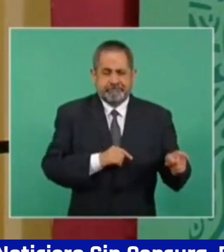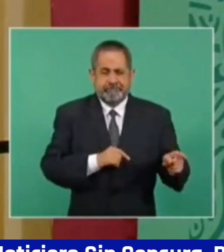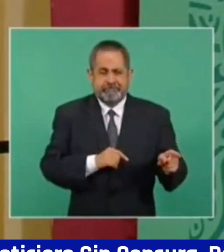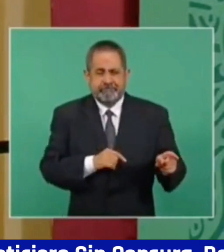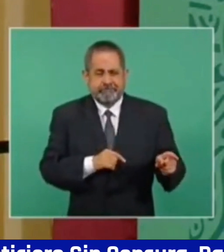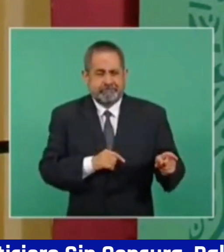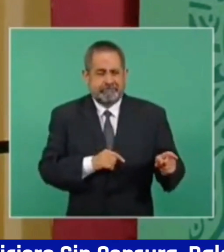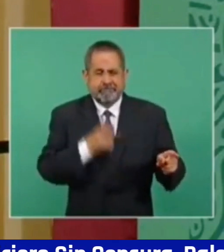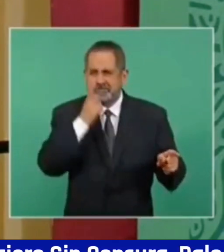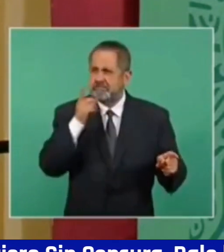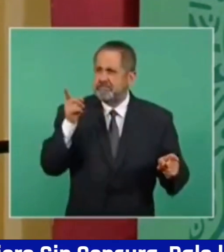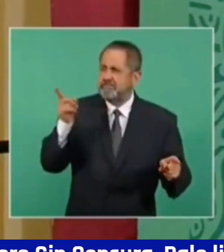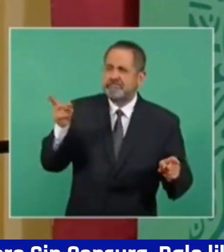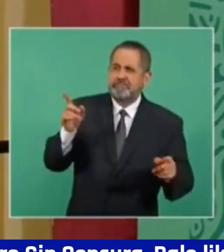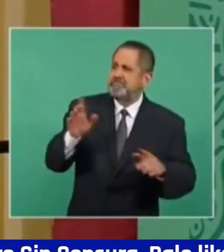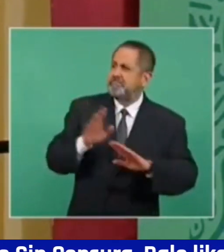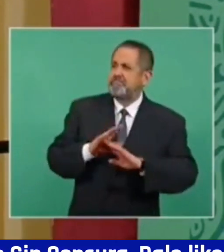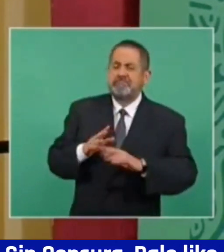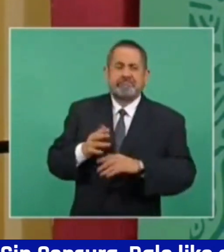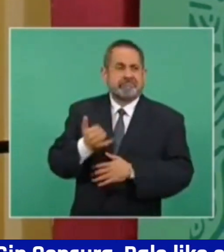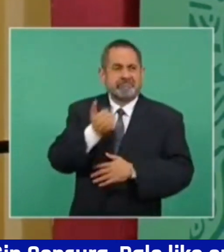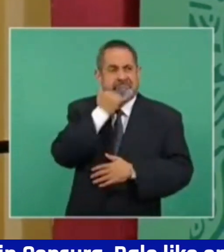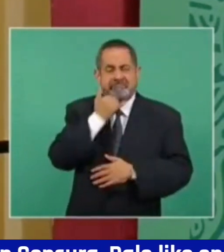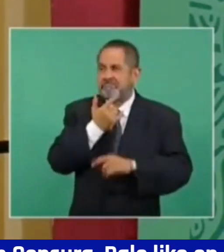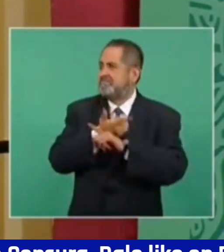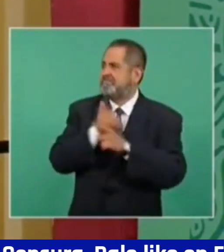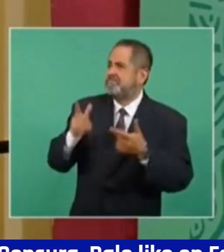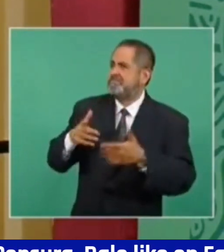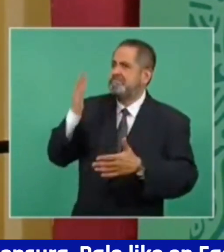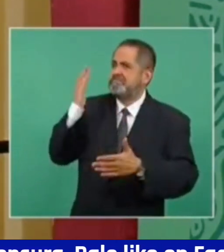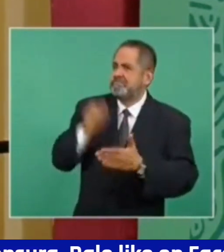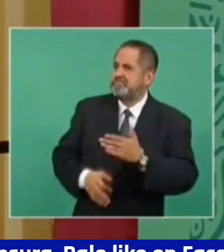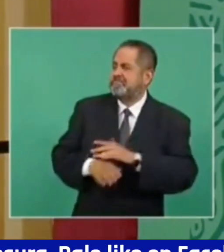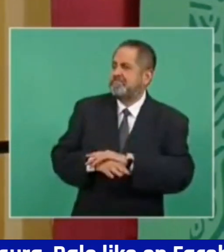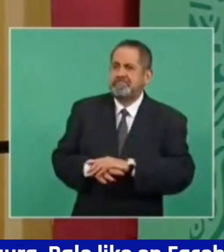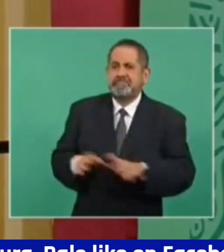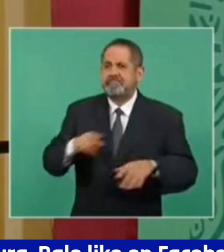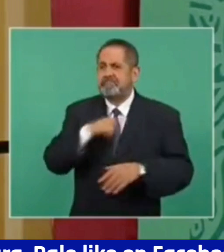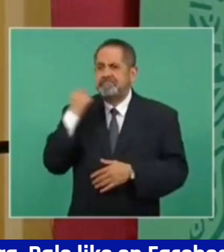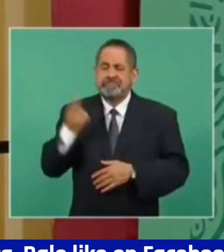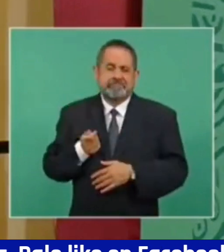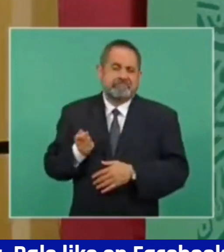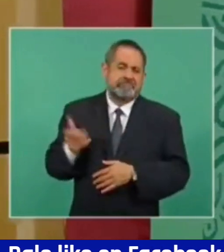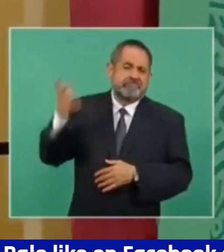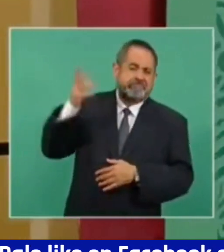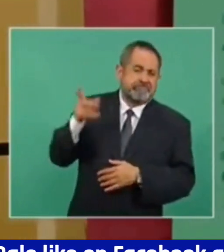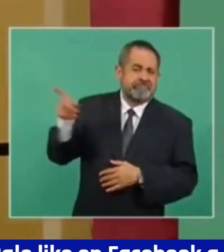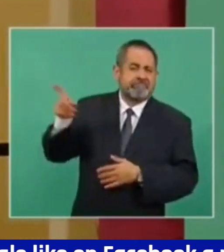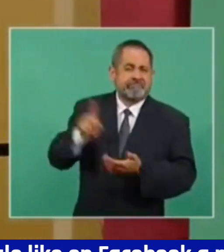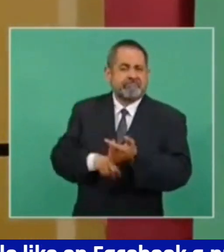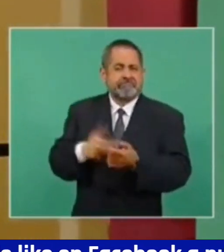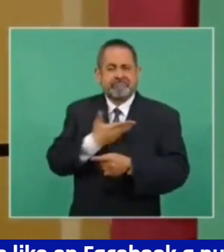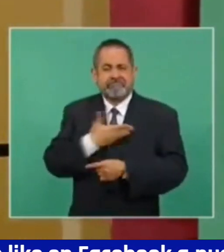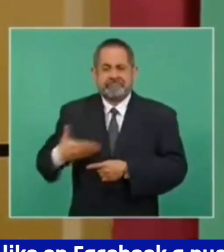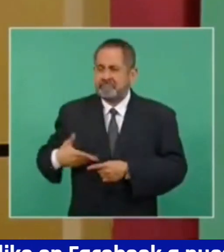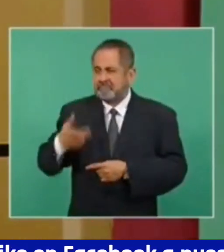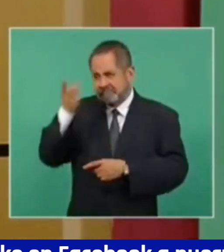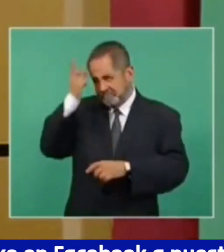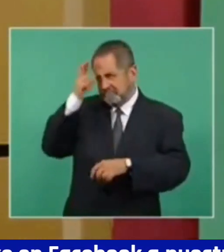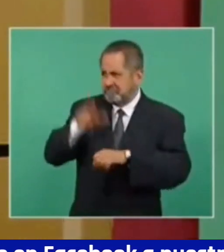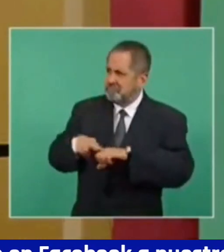del fin de las libertades mientras pueden llamar al presidente